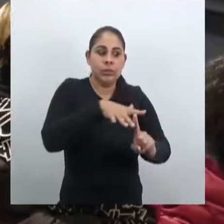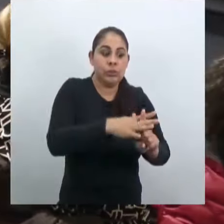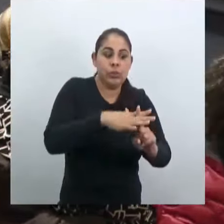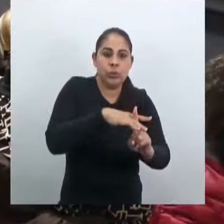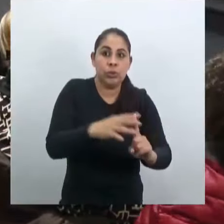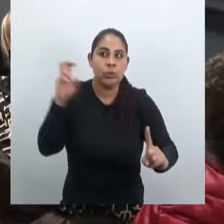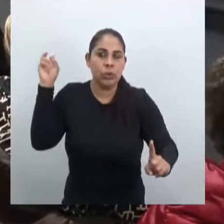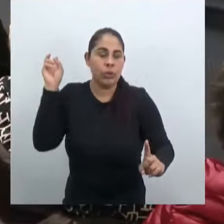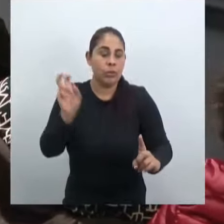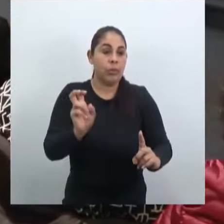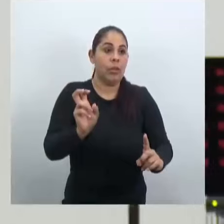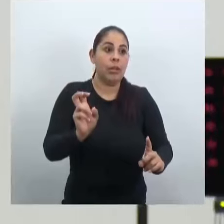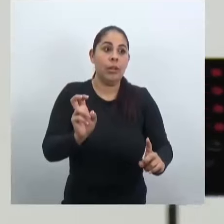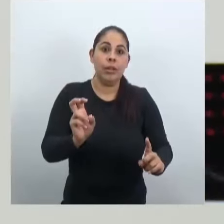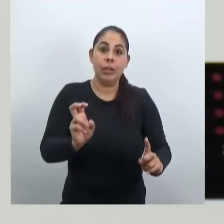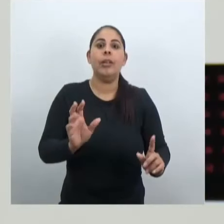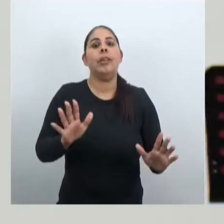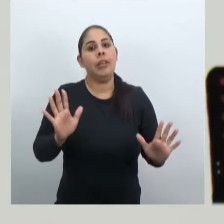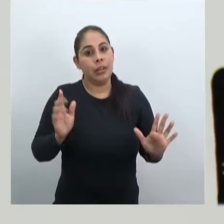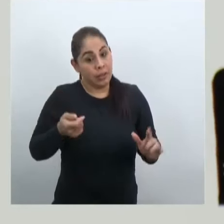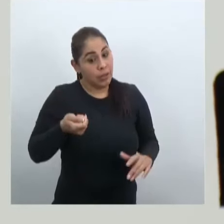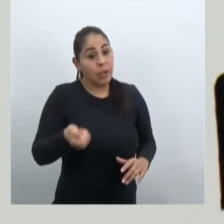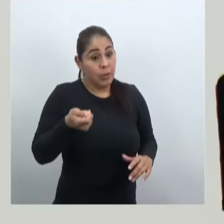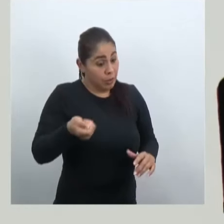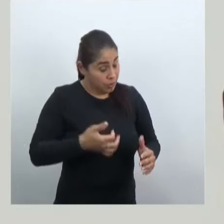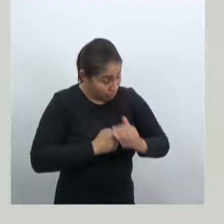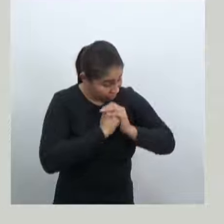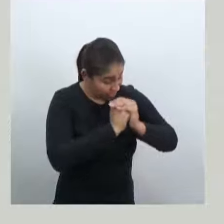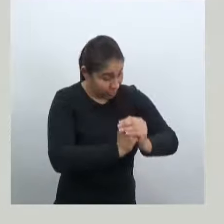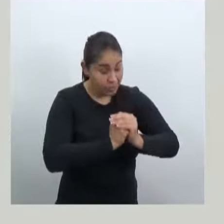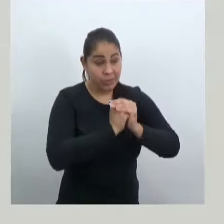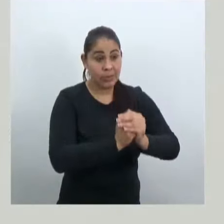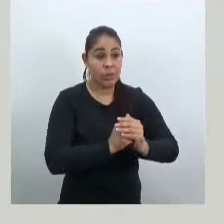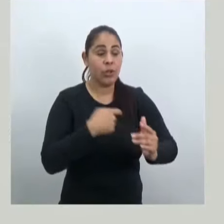Yo hablo nuevas lenguas. Hablo nuevas lenguas.